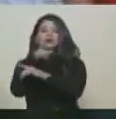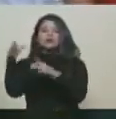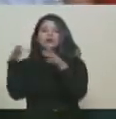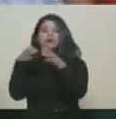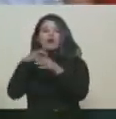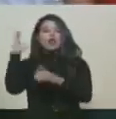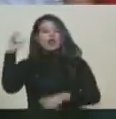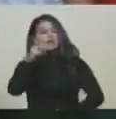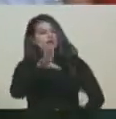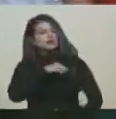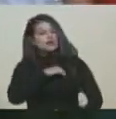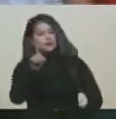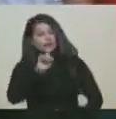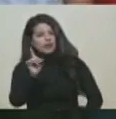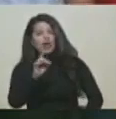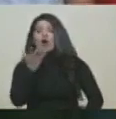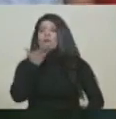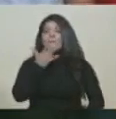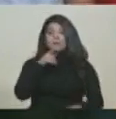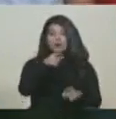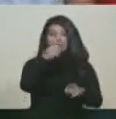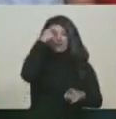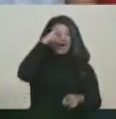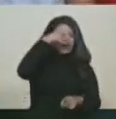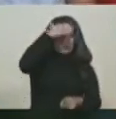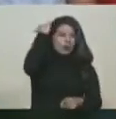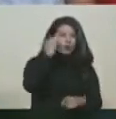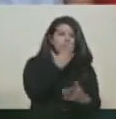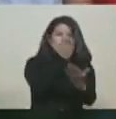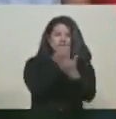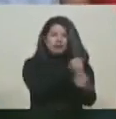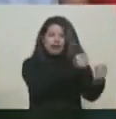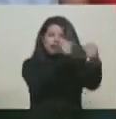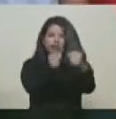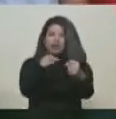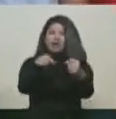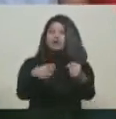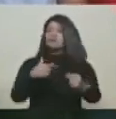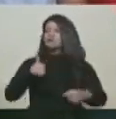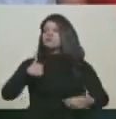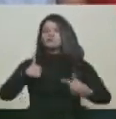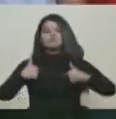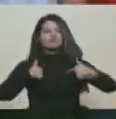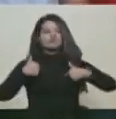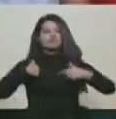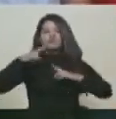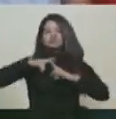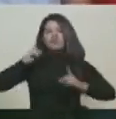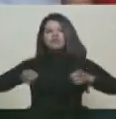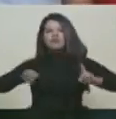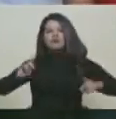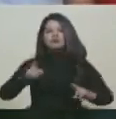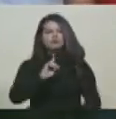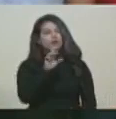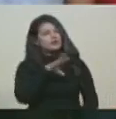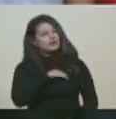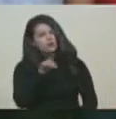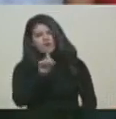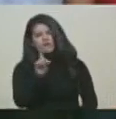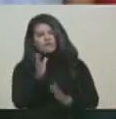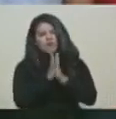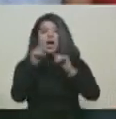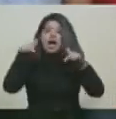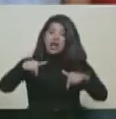No permitamos que la candidata de Ramos Alluc sienta que van a hacer en Táchira lo que les da la gana. Aquí en Táchira,